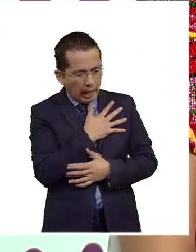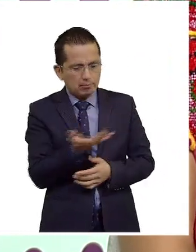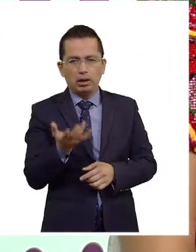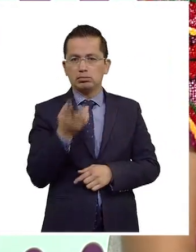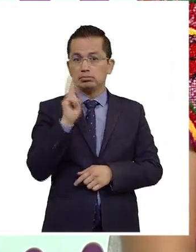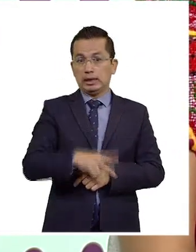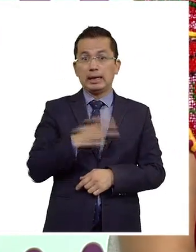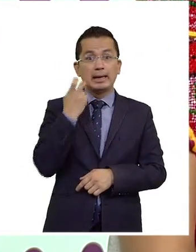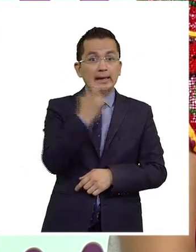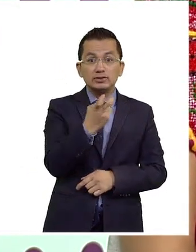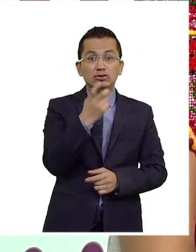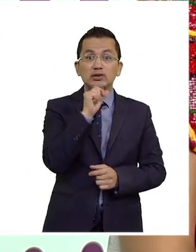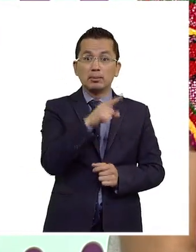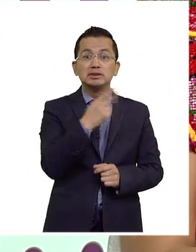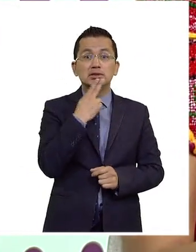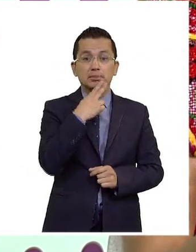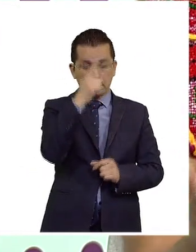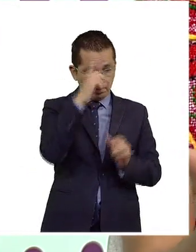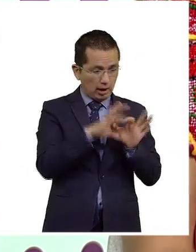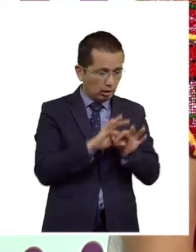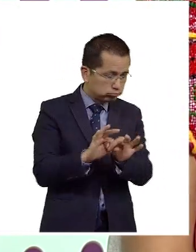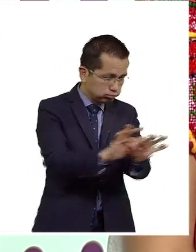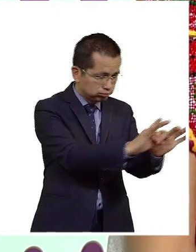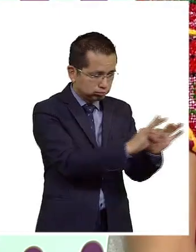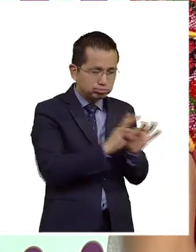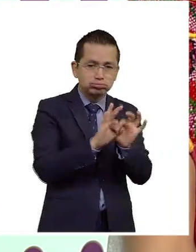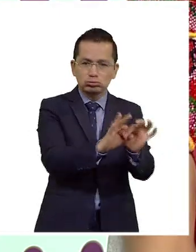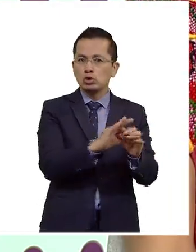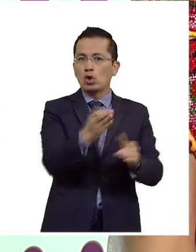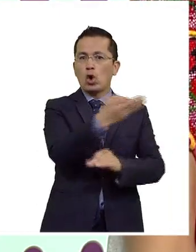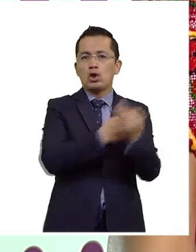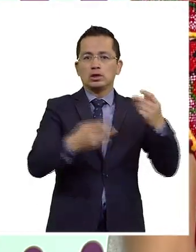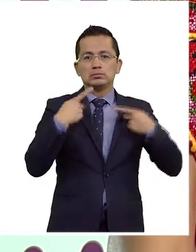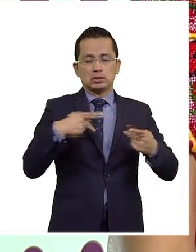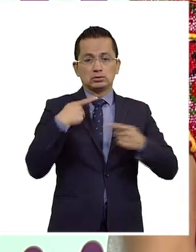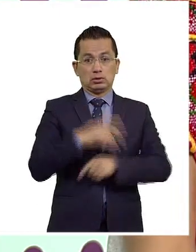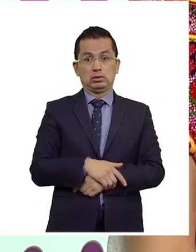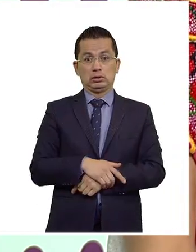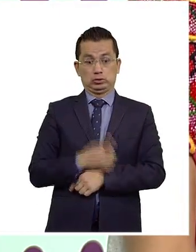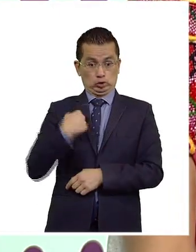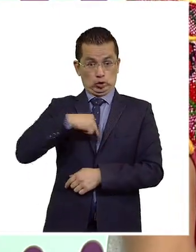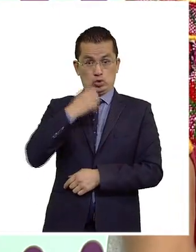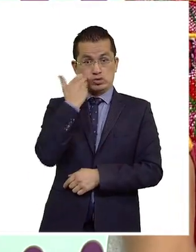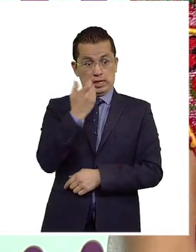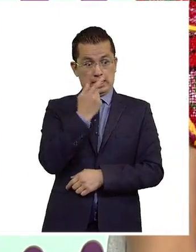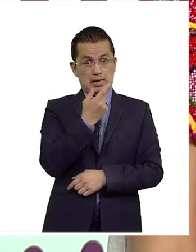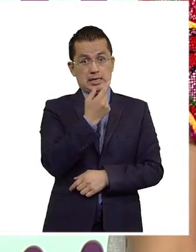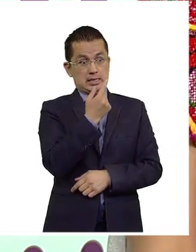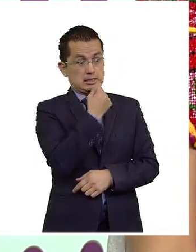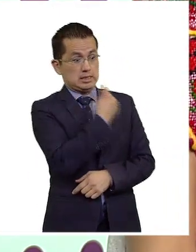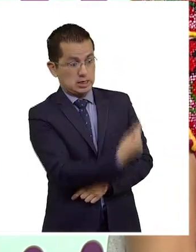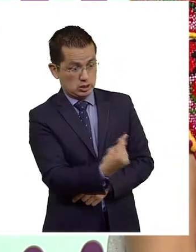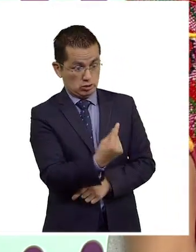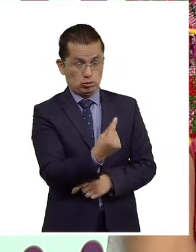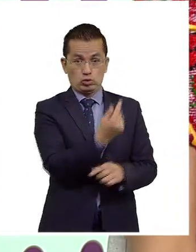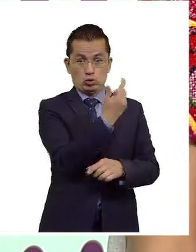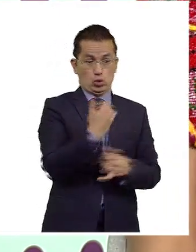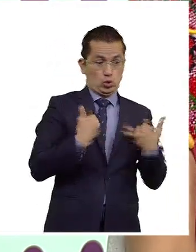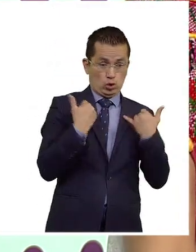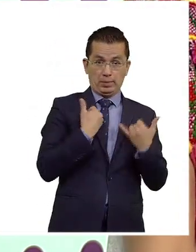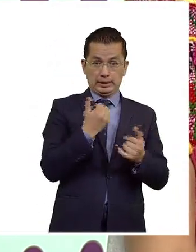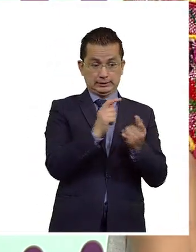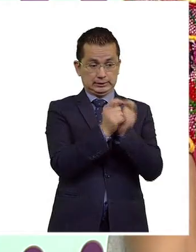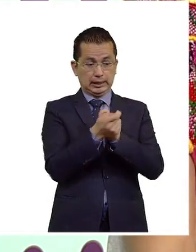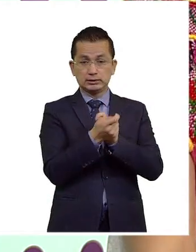tejido social viene por ahí. Claro. Hoy no queremos que las personas trans tengan que irse de las casas y tengan que no